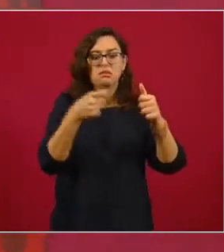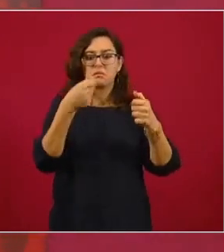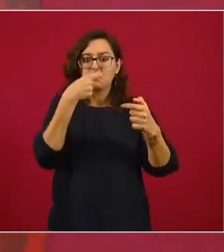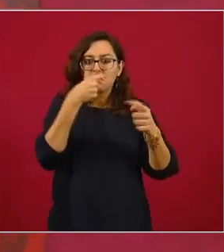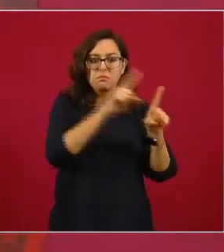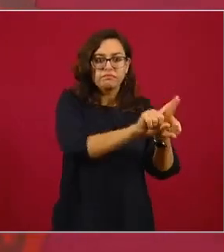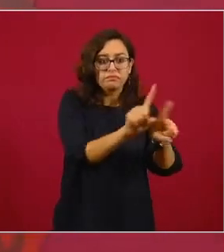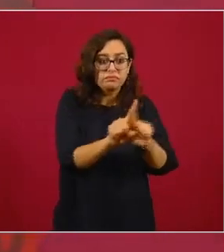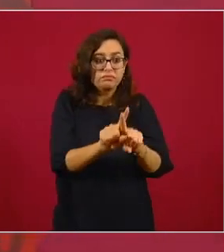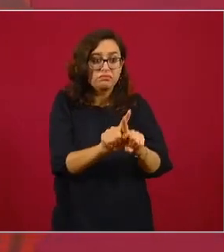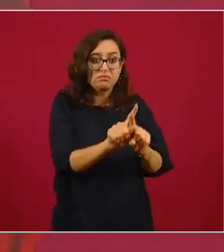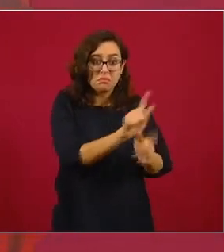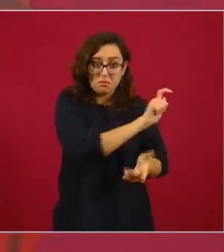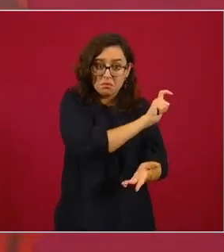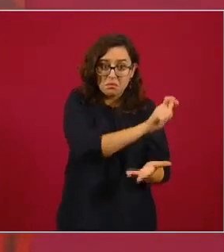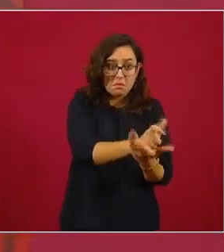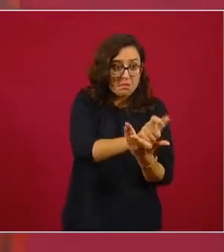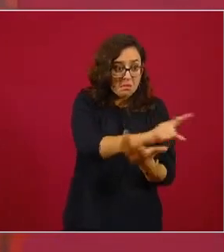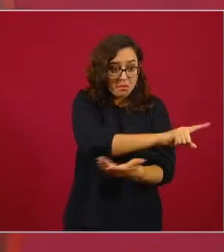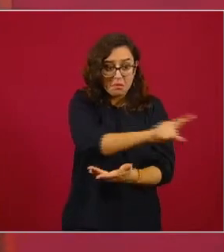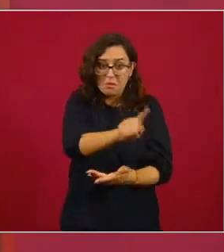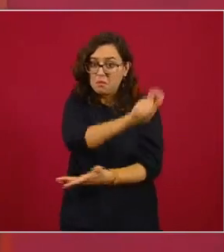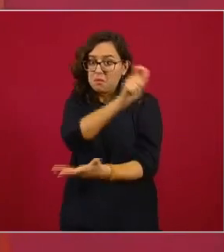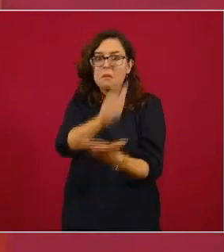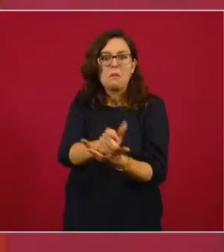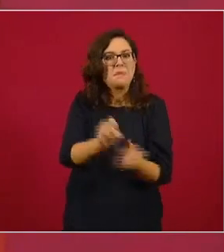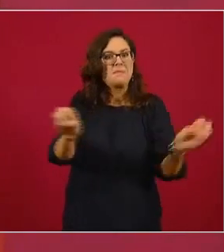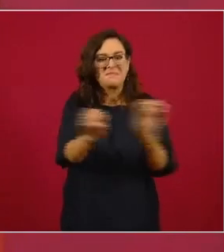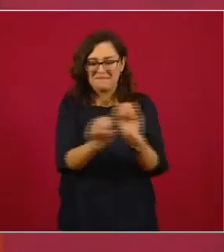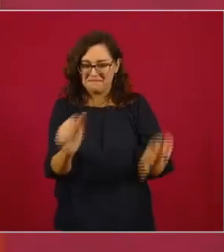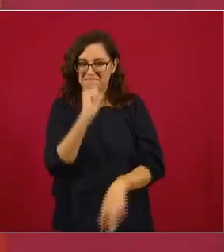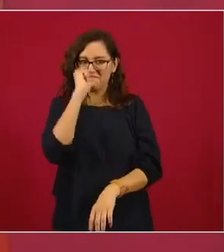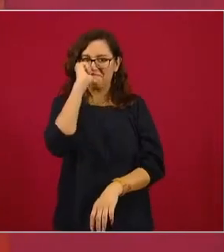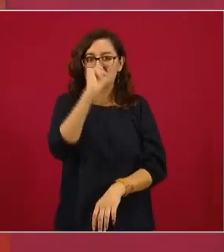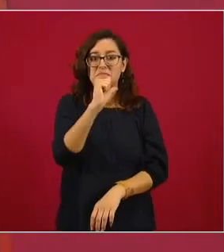ha sido atención médica